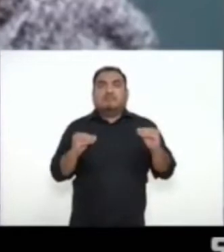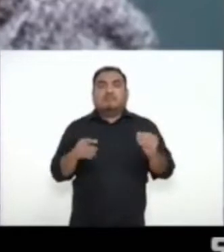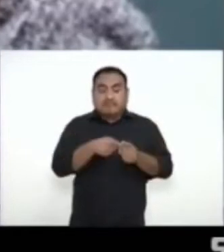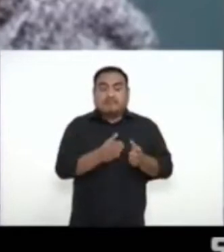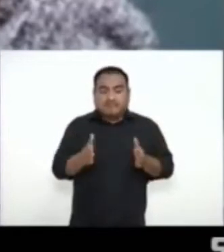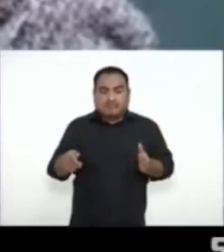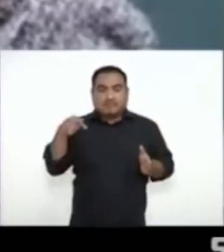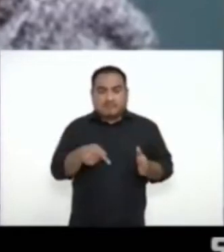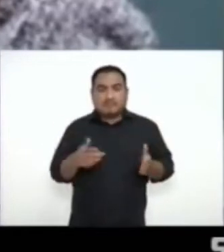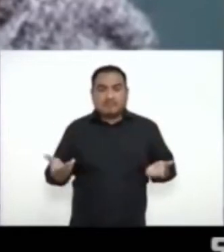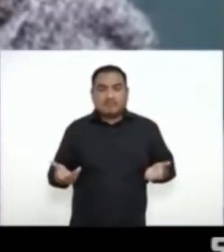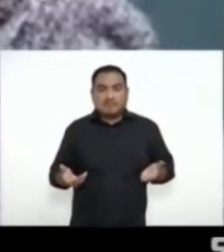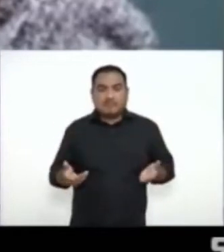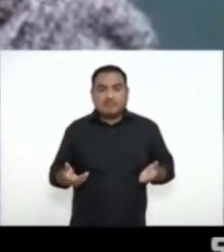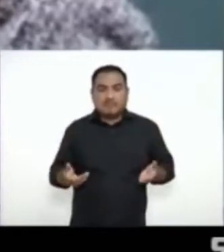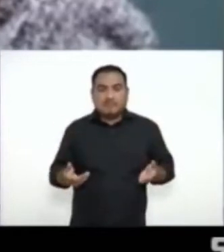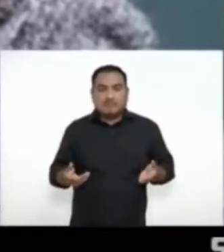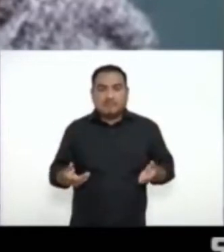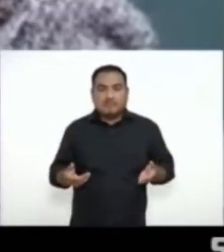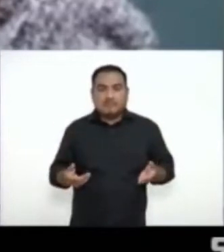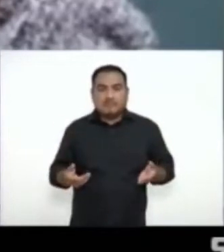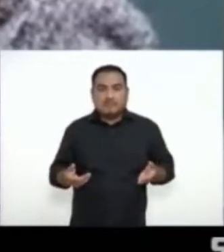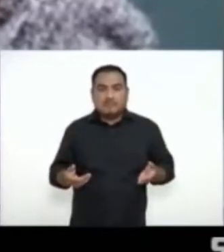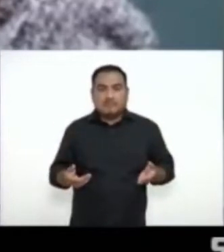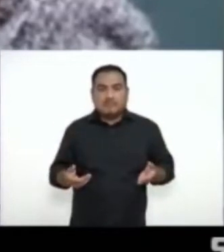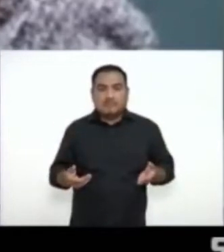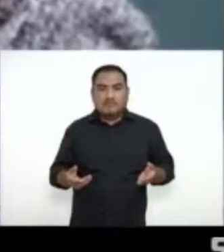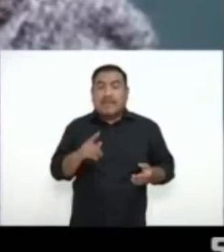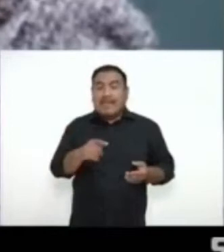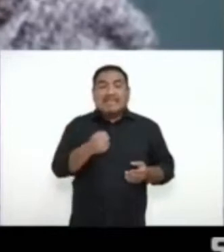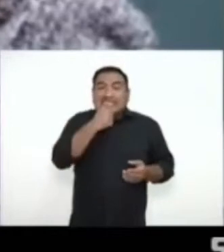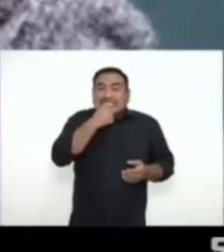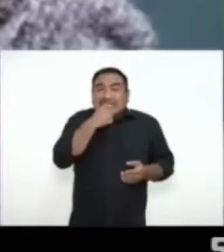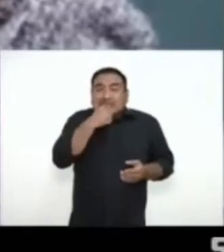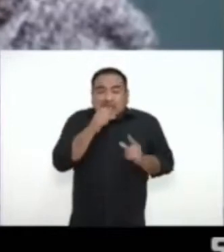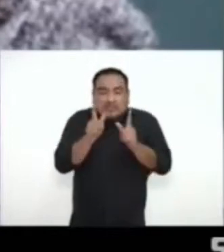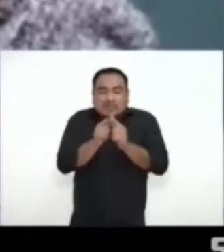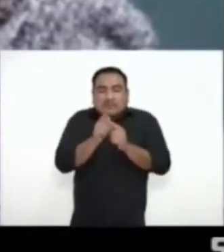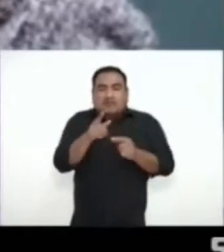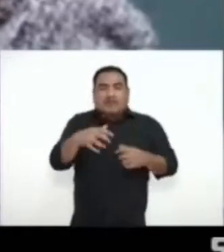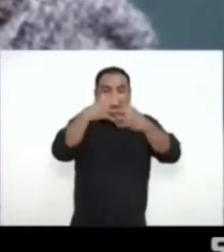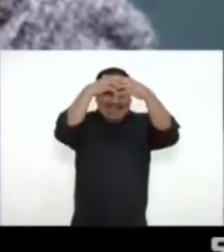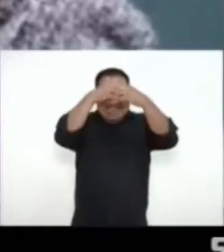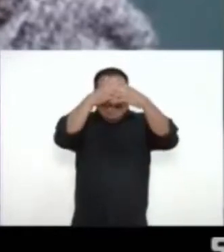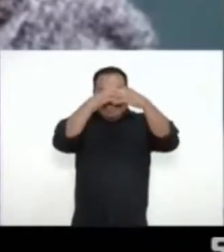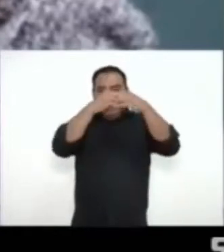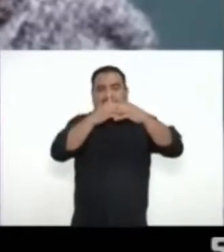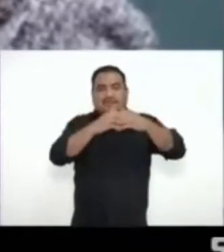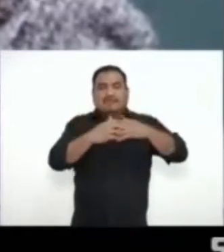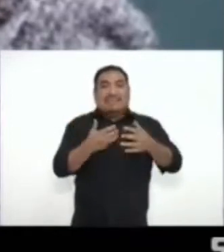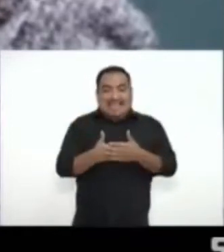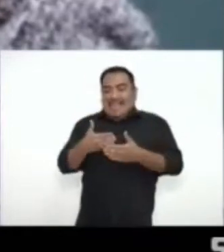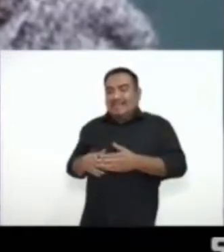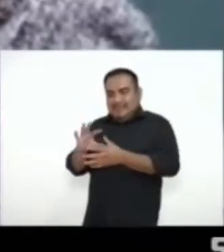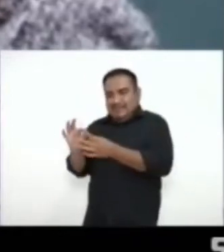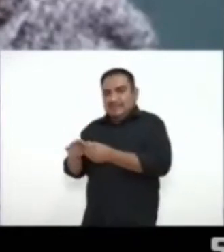momento van a empezar a sucederse en fracción de milisegundos todas estas funciones que les acabo de